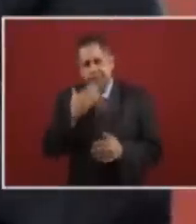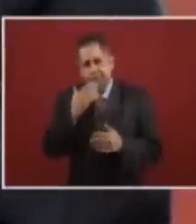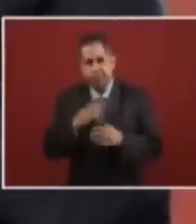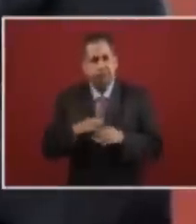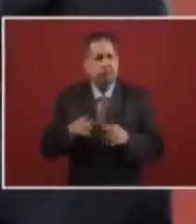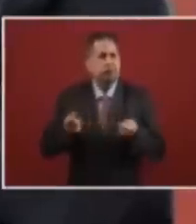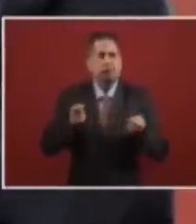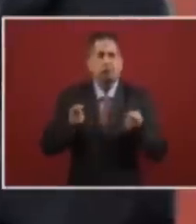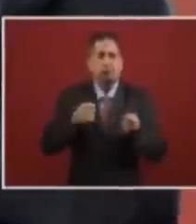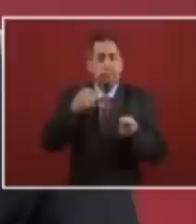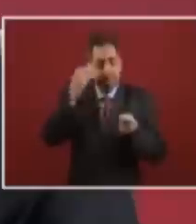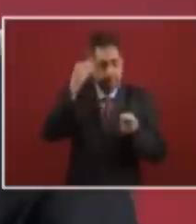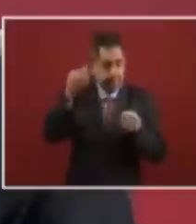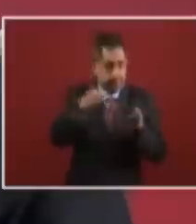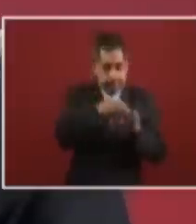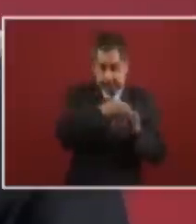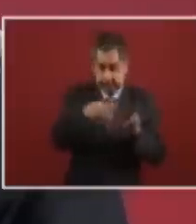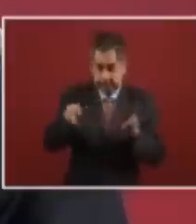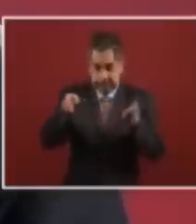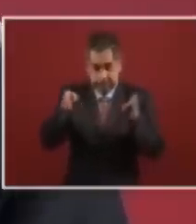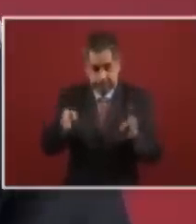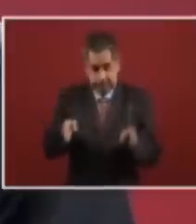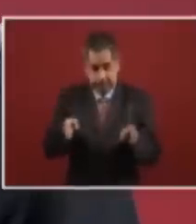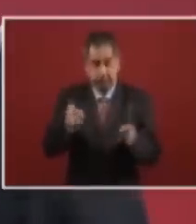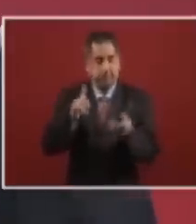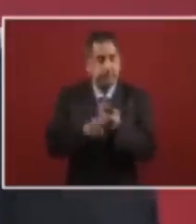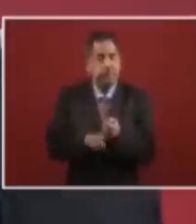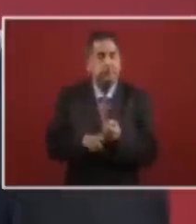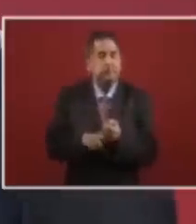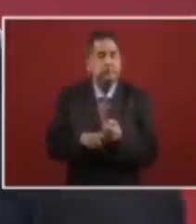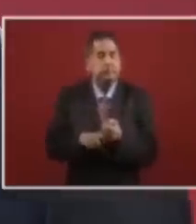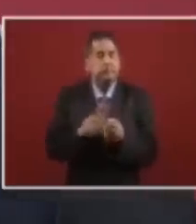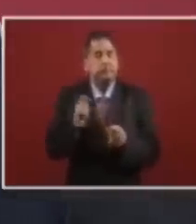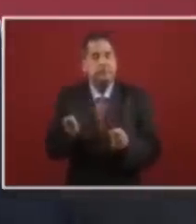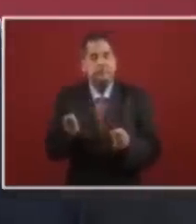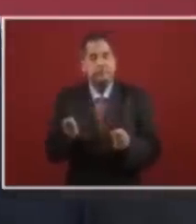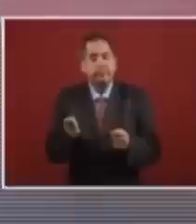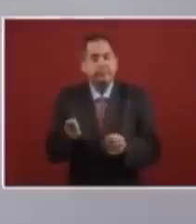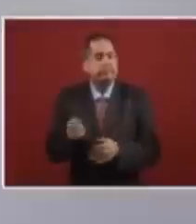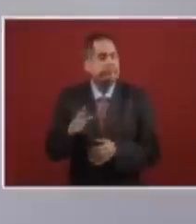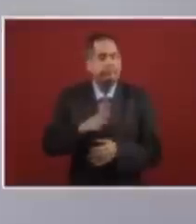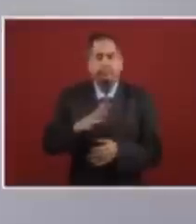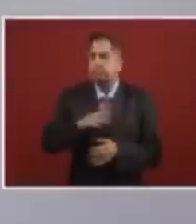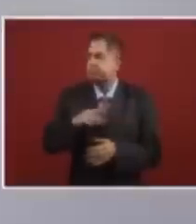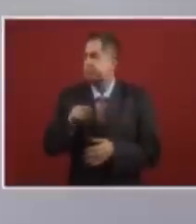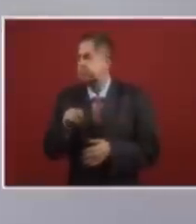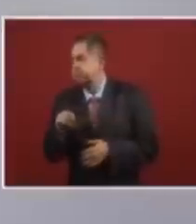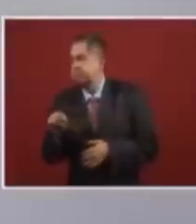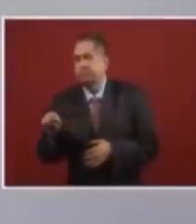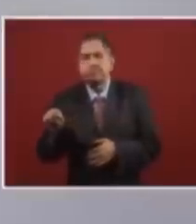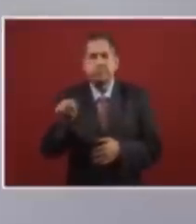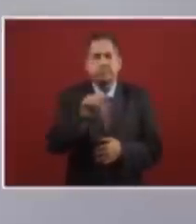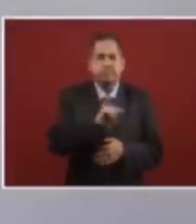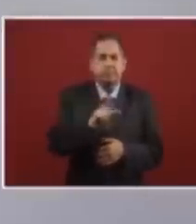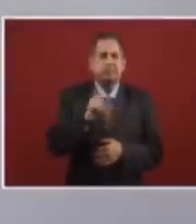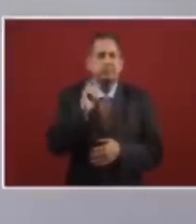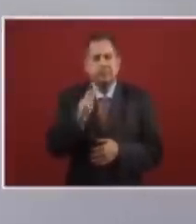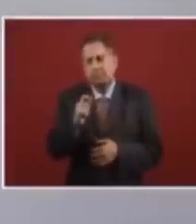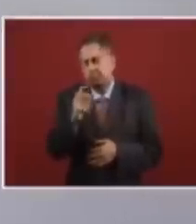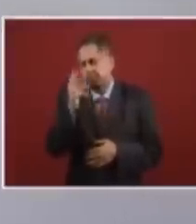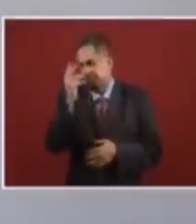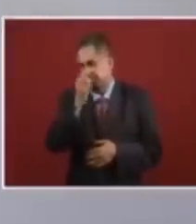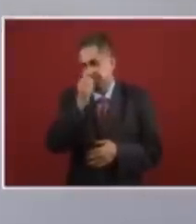gobernar en un tiempo en que existen las benditas